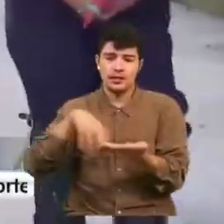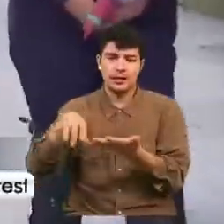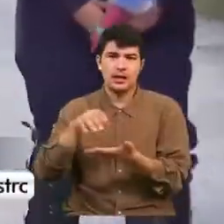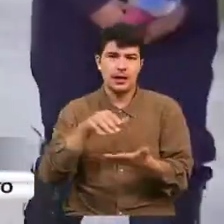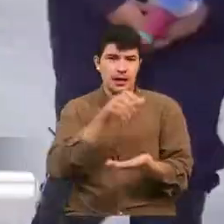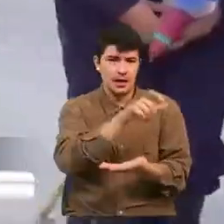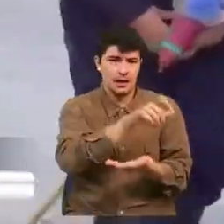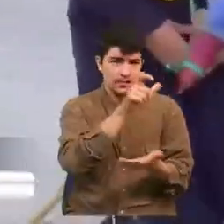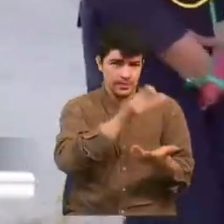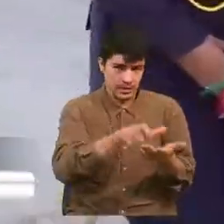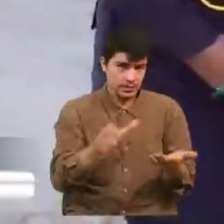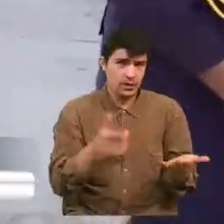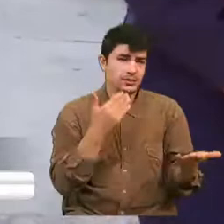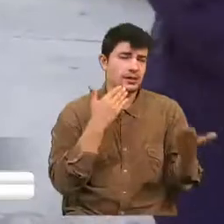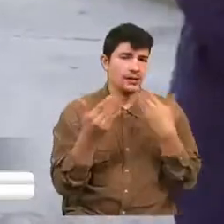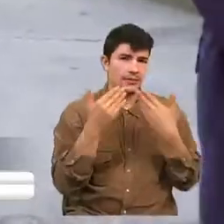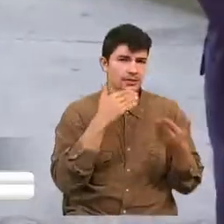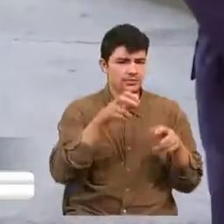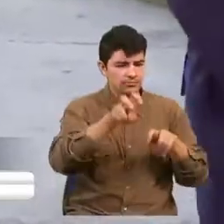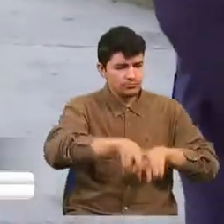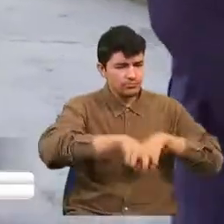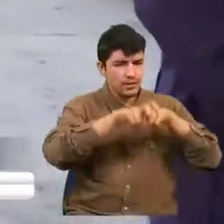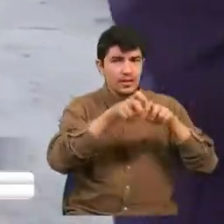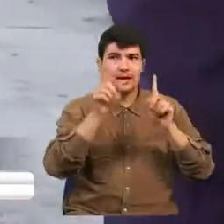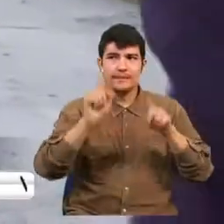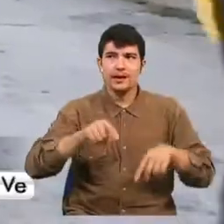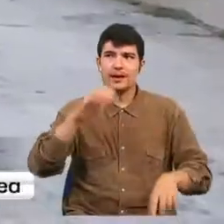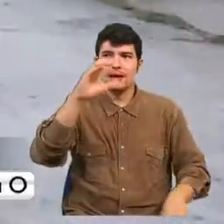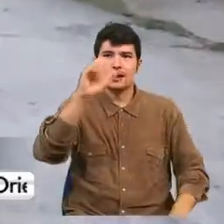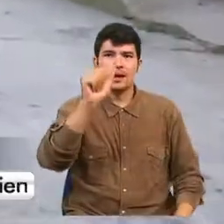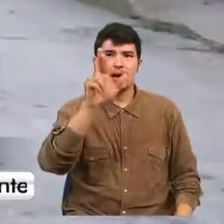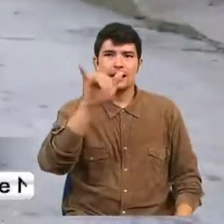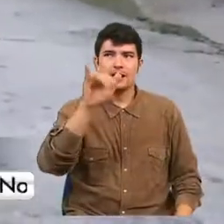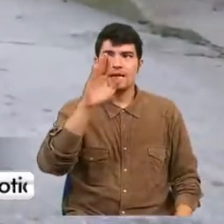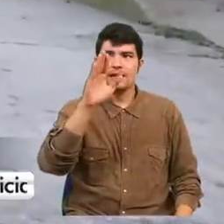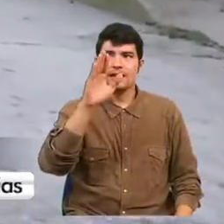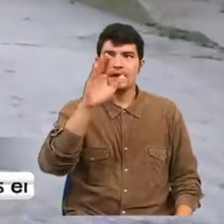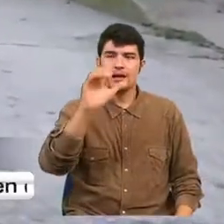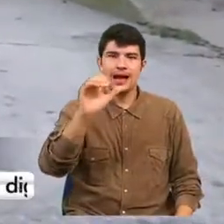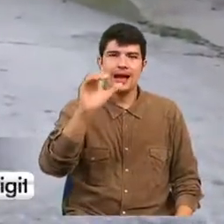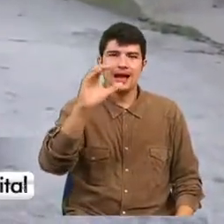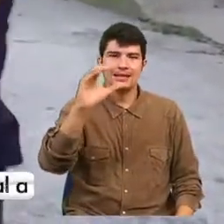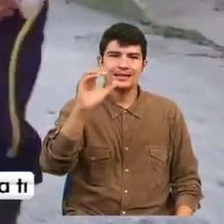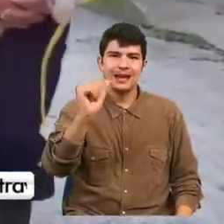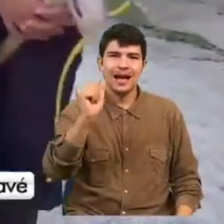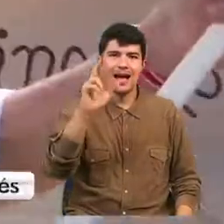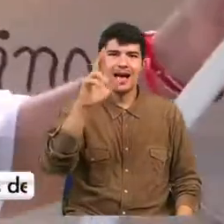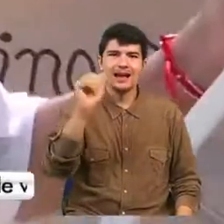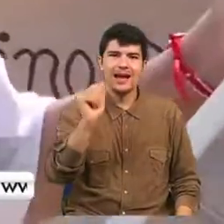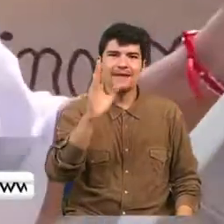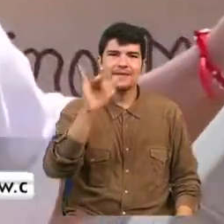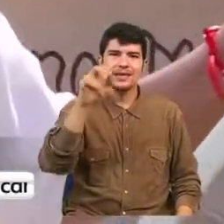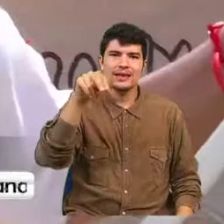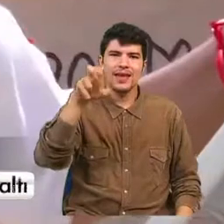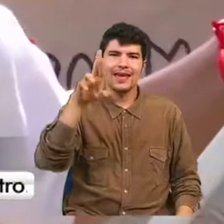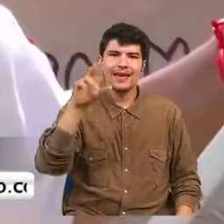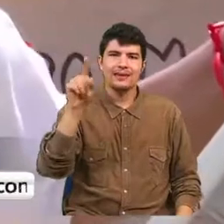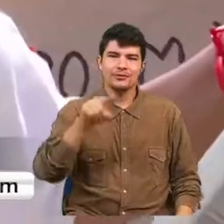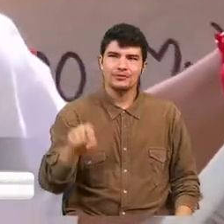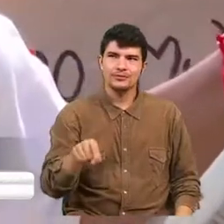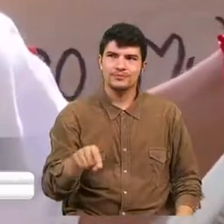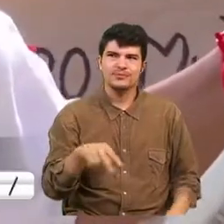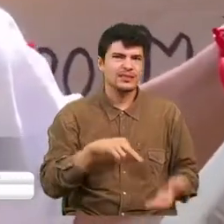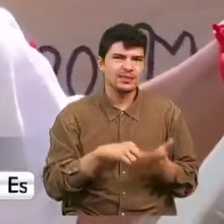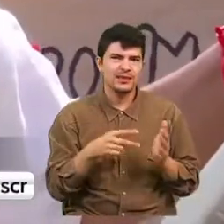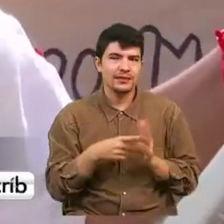labró nuestros campos y los carabineritos, futuros protectores de la libertad comunera. Le demuestra a Colombia de pronto algo